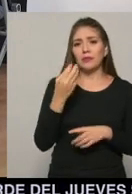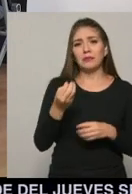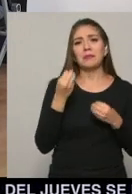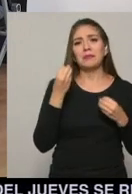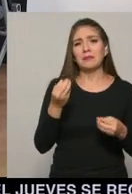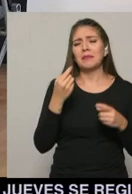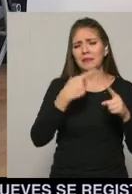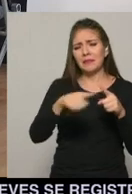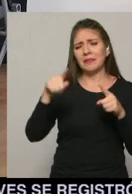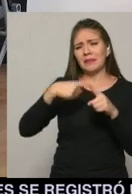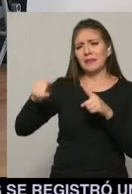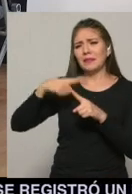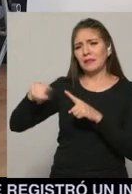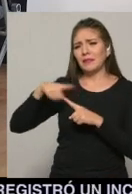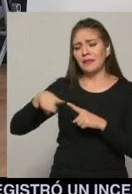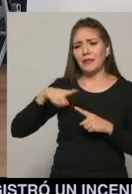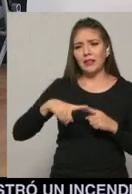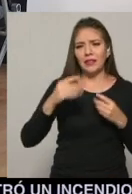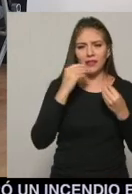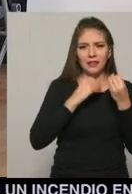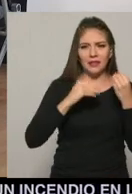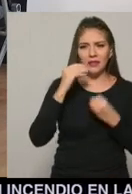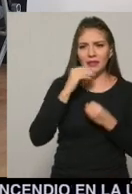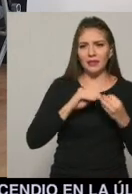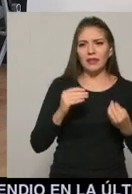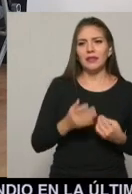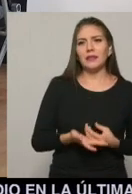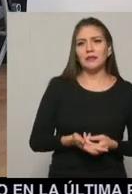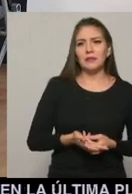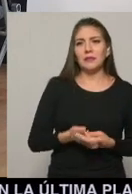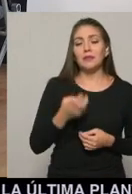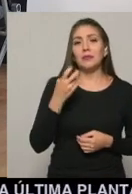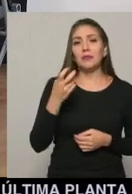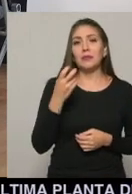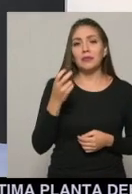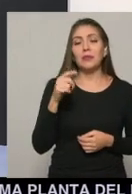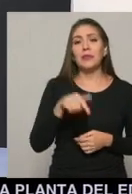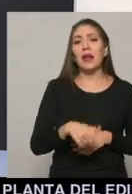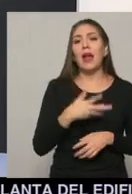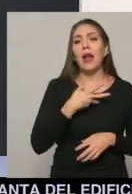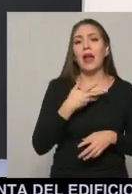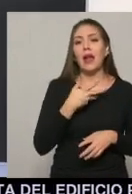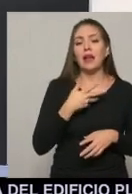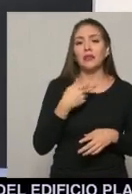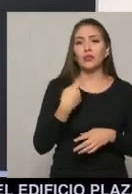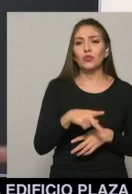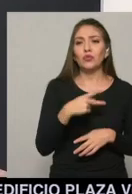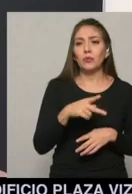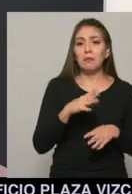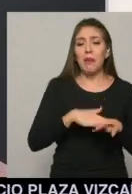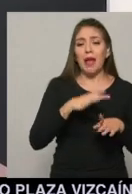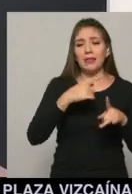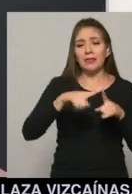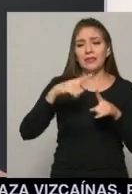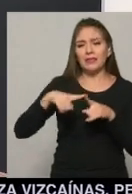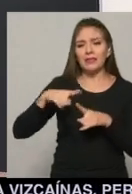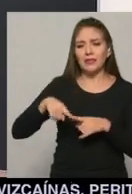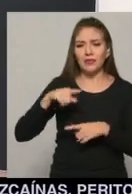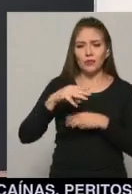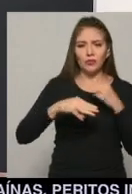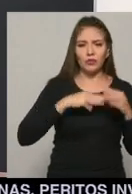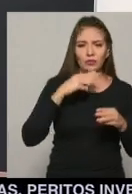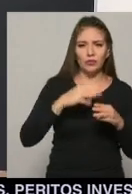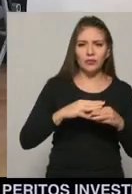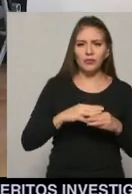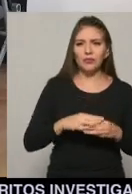Inmensa. Sin duda no es en balde y no es casual que tengamos una de las cocinas más variadas del mundo, ¿no? Nora, ¿nos puedes dar